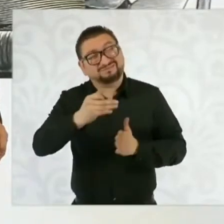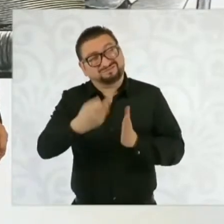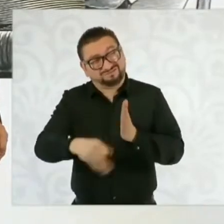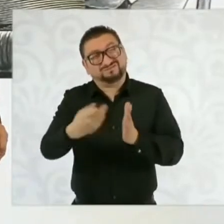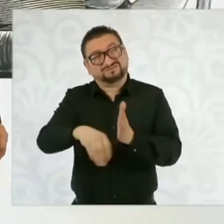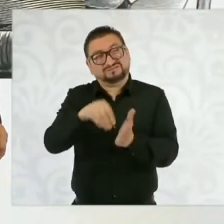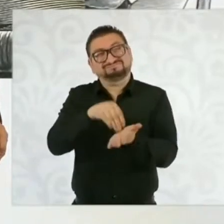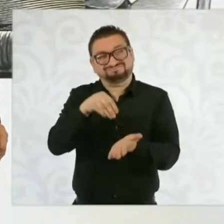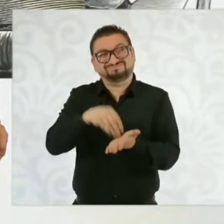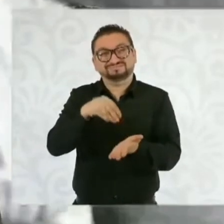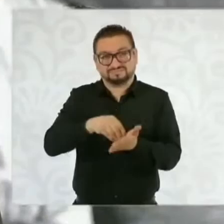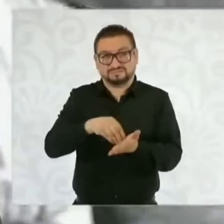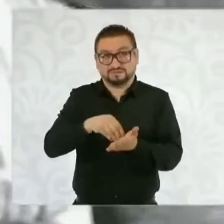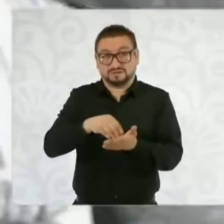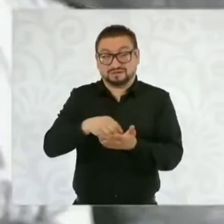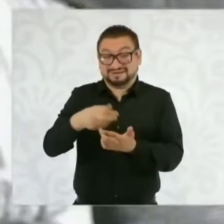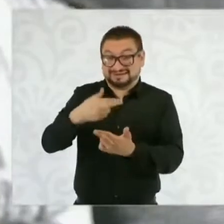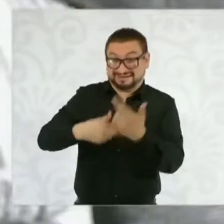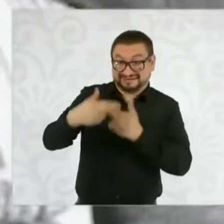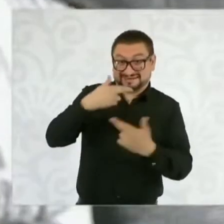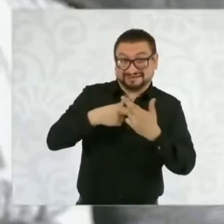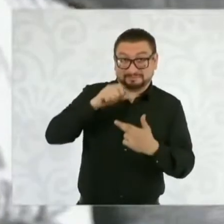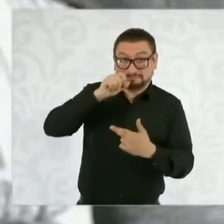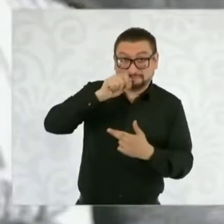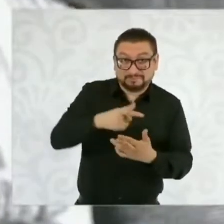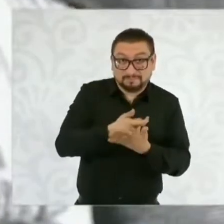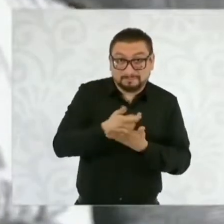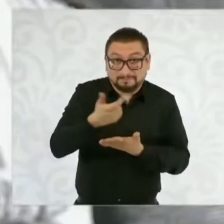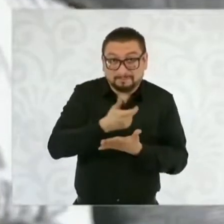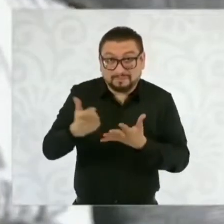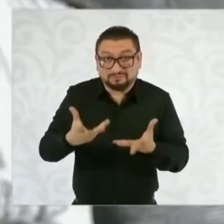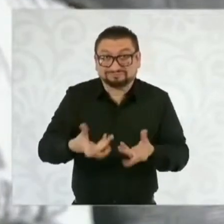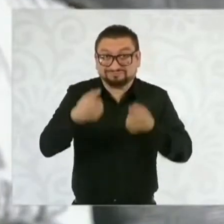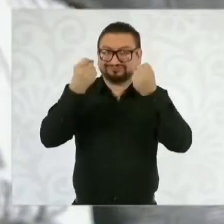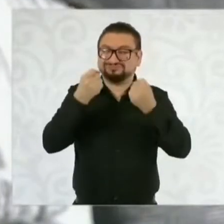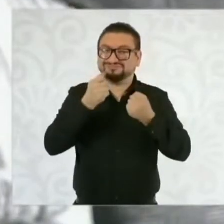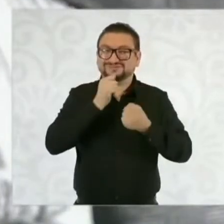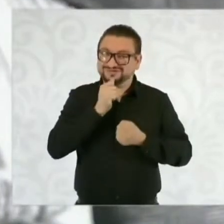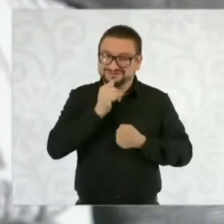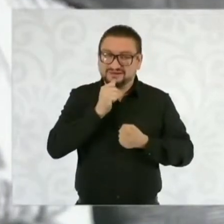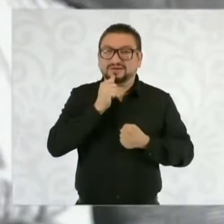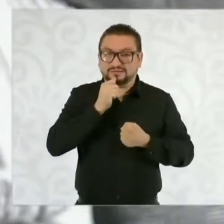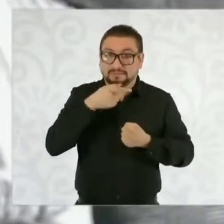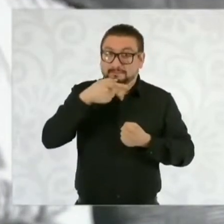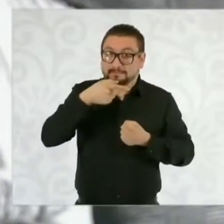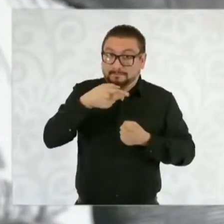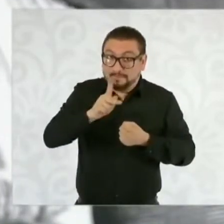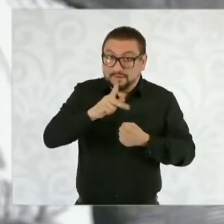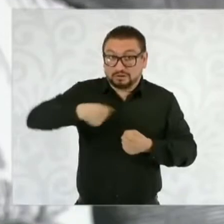falta un poco para recuperar este salario. Sin embargo, el camino nos genera una